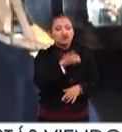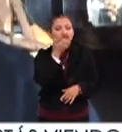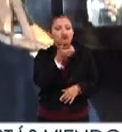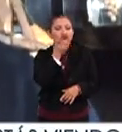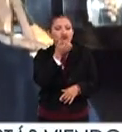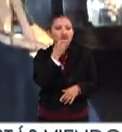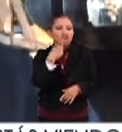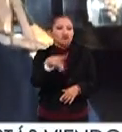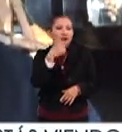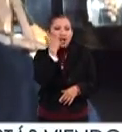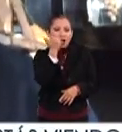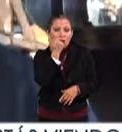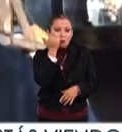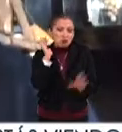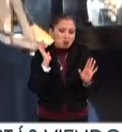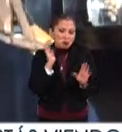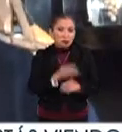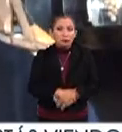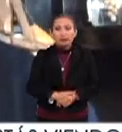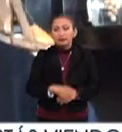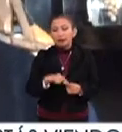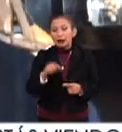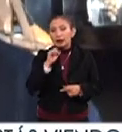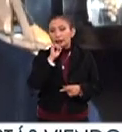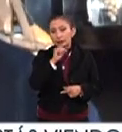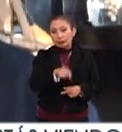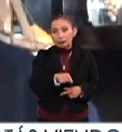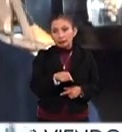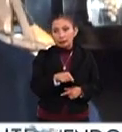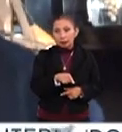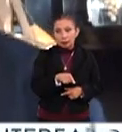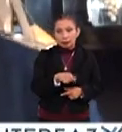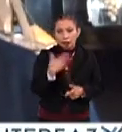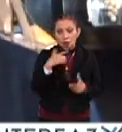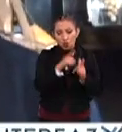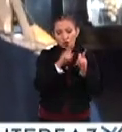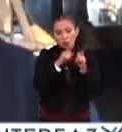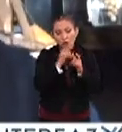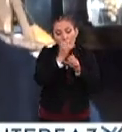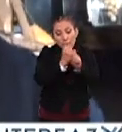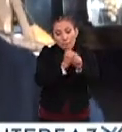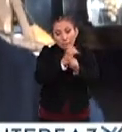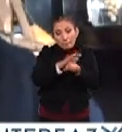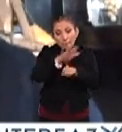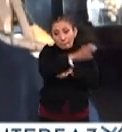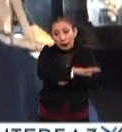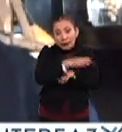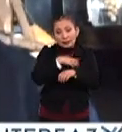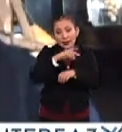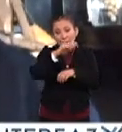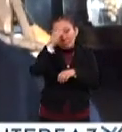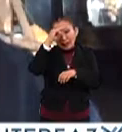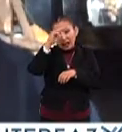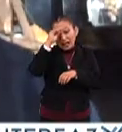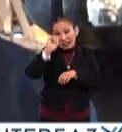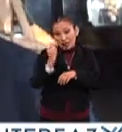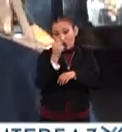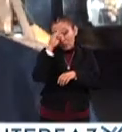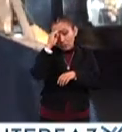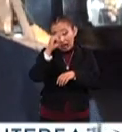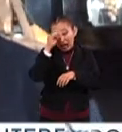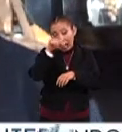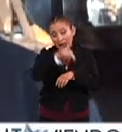de cada estudiante. Y bueno, el grupo de investigación del Campus Mexicali, el Tecnológico de